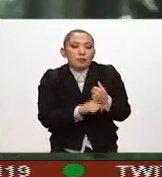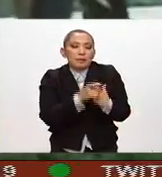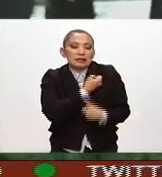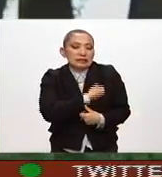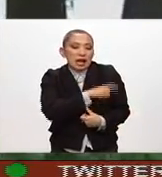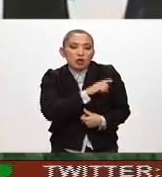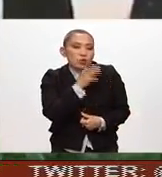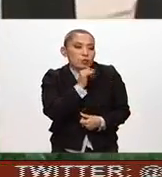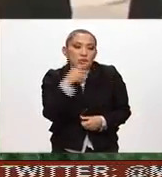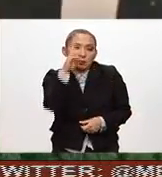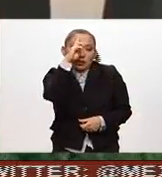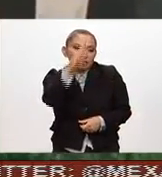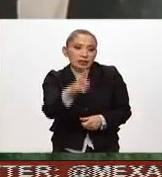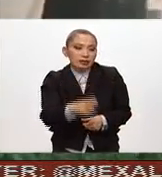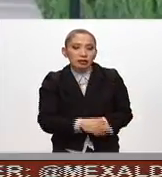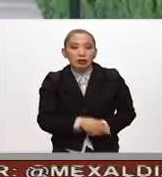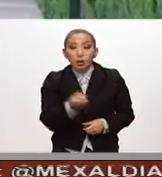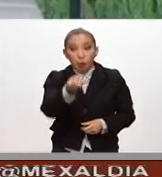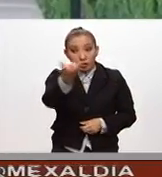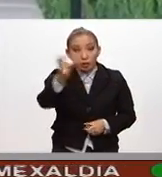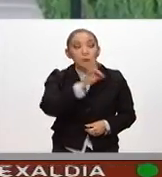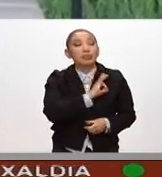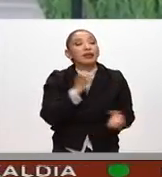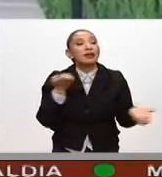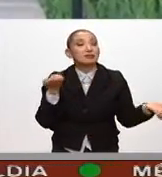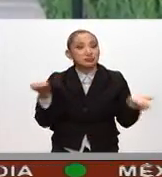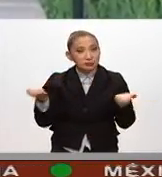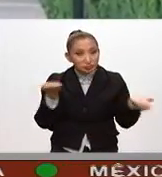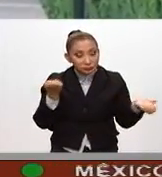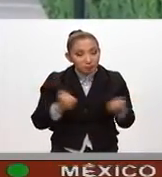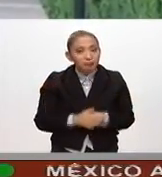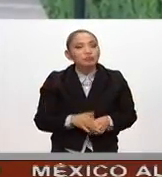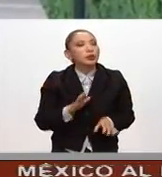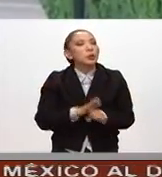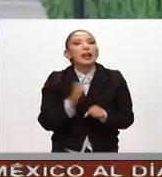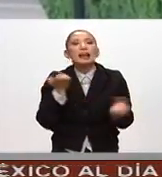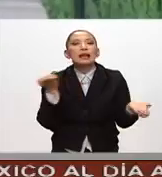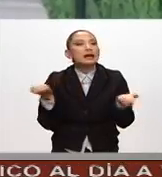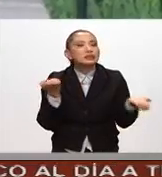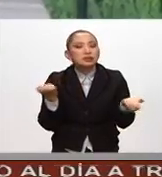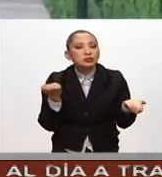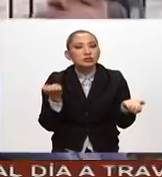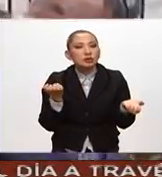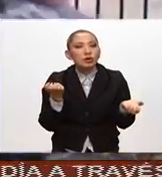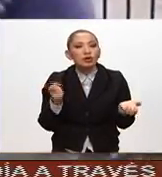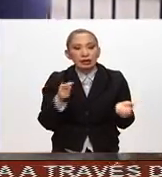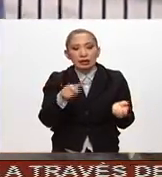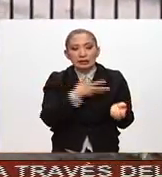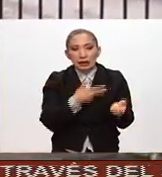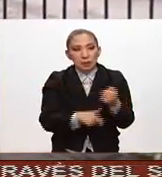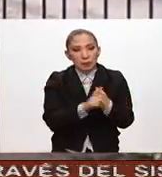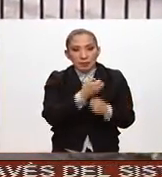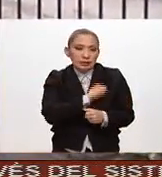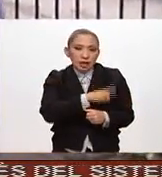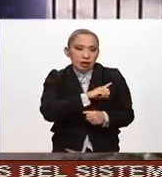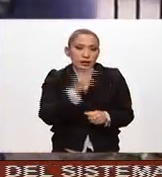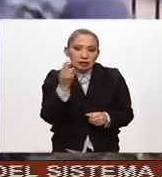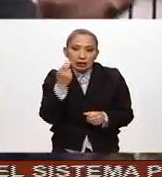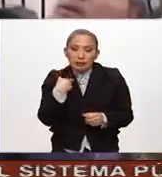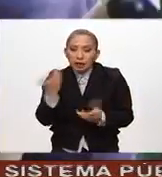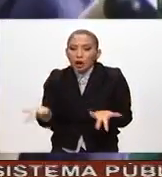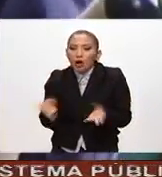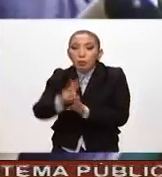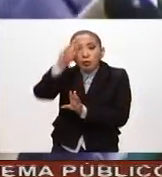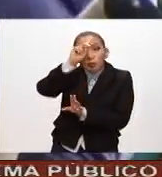salud. Lo cierto es que cualquiera puede hacer ejercicio. ¿Cuál ejercicio? Bueno, pues ahí si tienes ciertos problemas de salud, claro, nada más necesitas tener